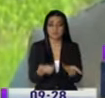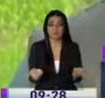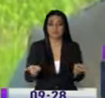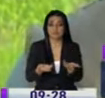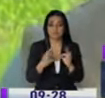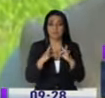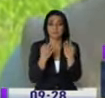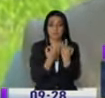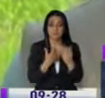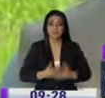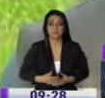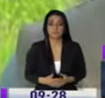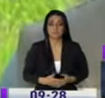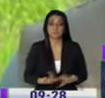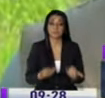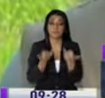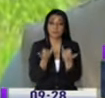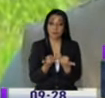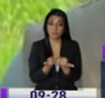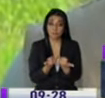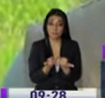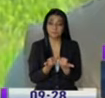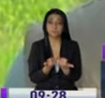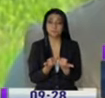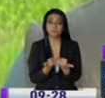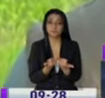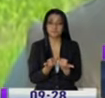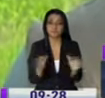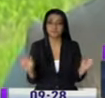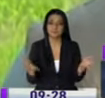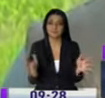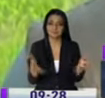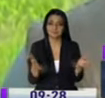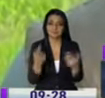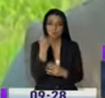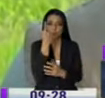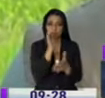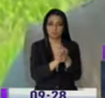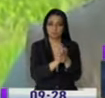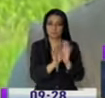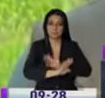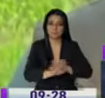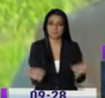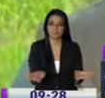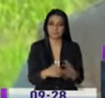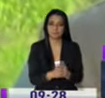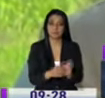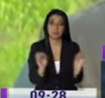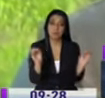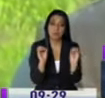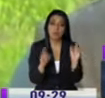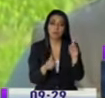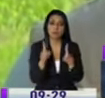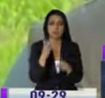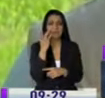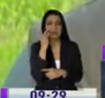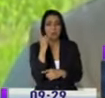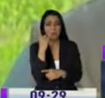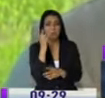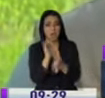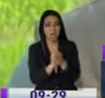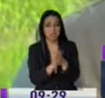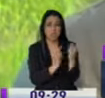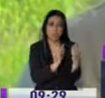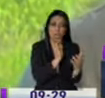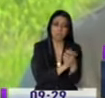una familia. Actualmente no se lo hace. Hay casos raros que sí los he